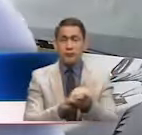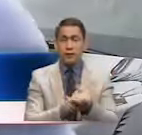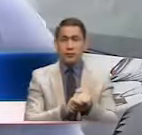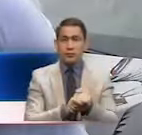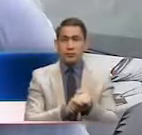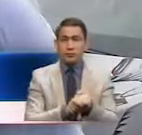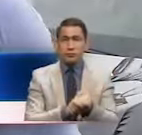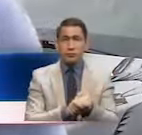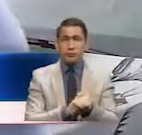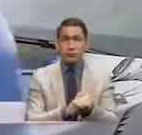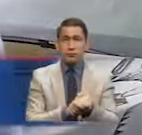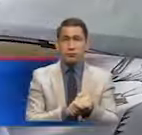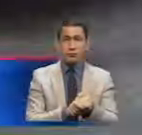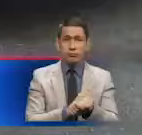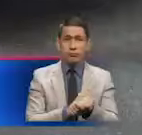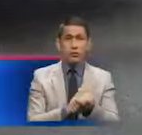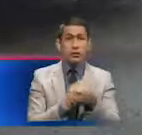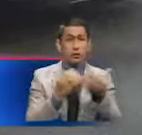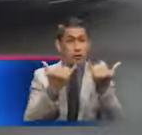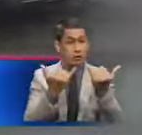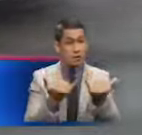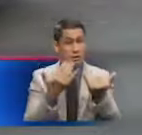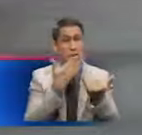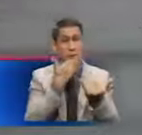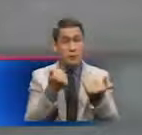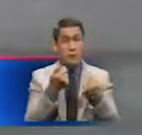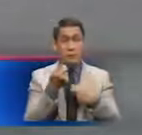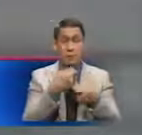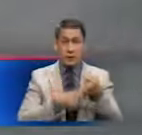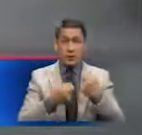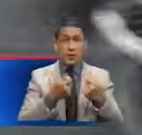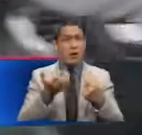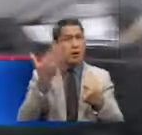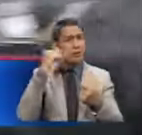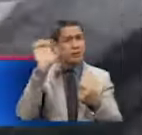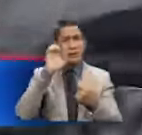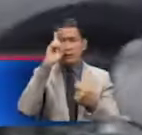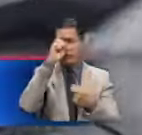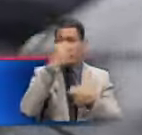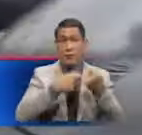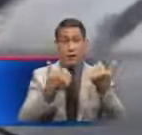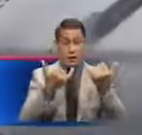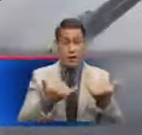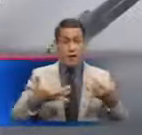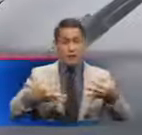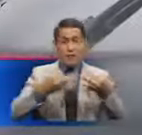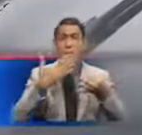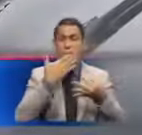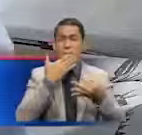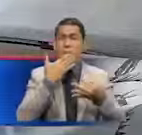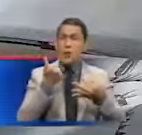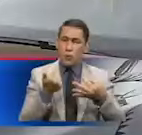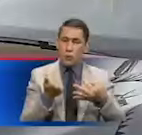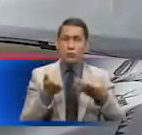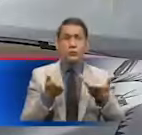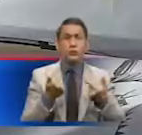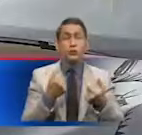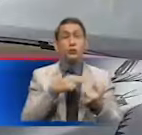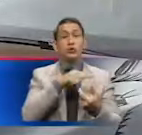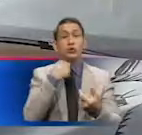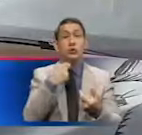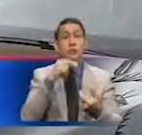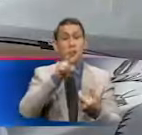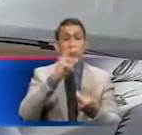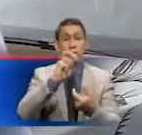buen tráfico, ha aumentado en comparación a lo que fue enero, pero definitivamente desde noviembre, por ejemplo, noviembre del año pasado